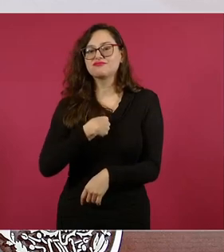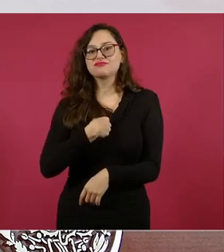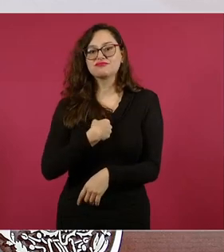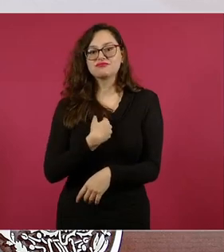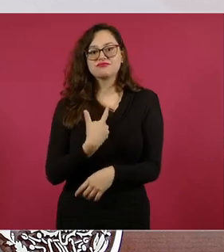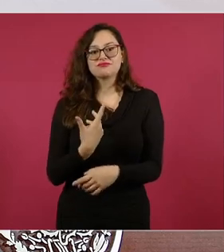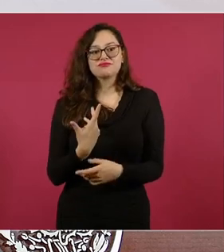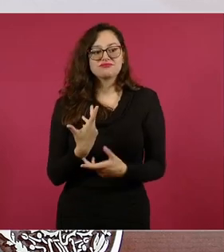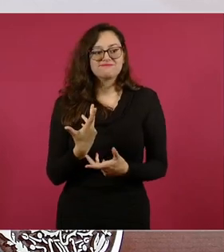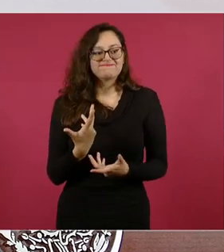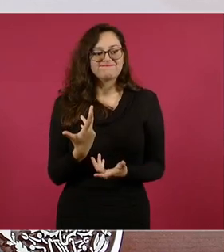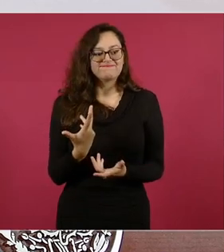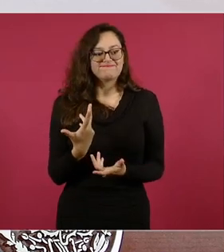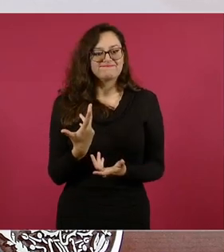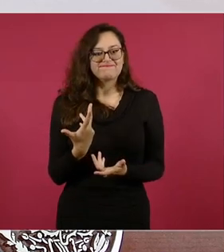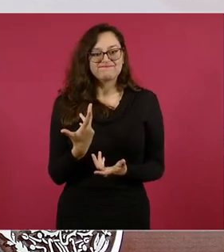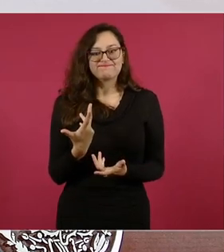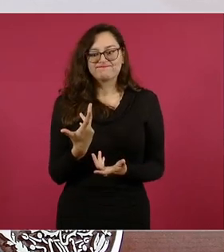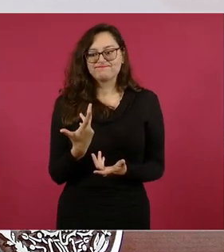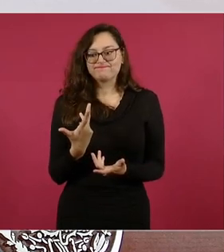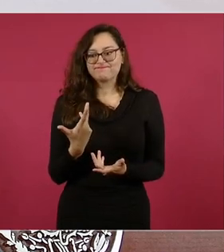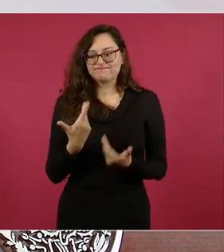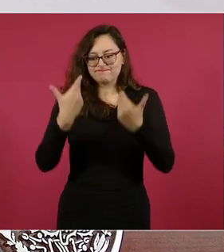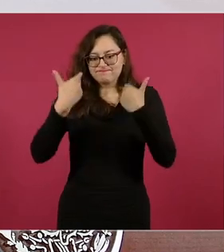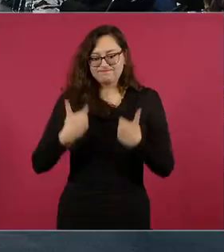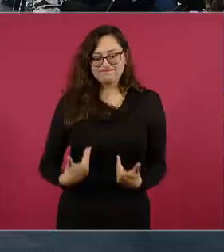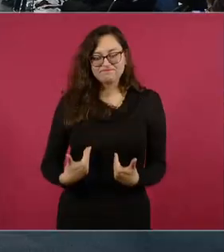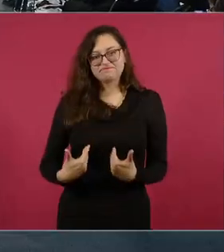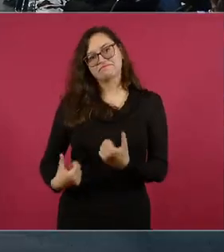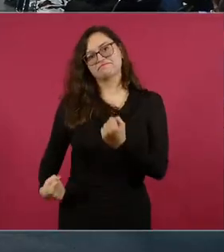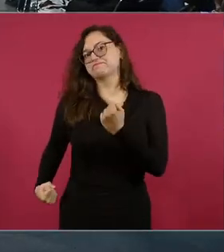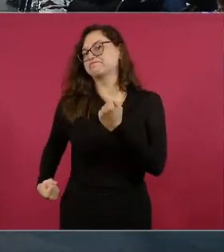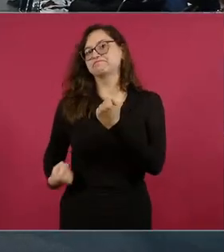pues producto del apoyo del pueblo.